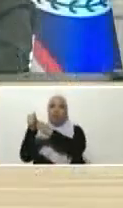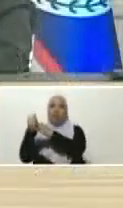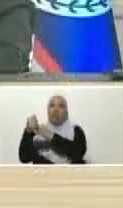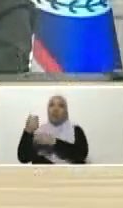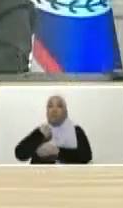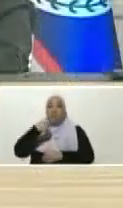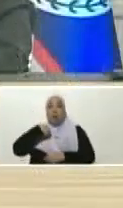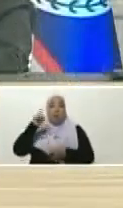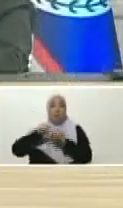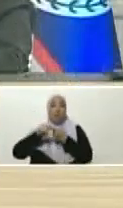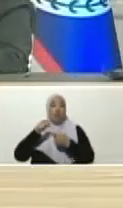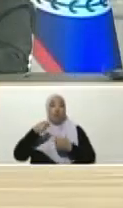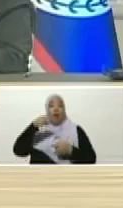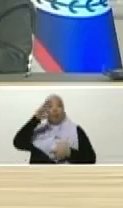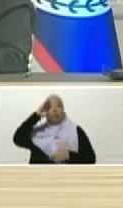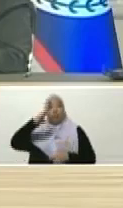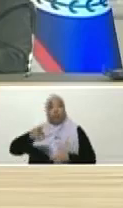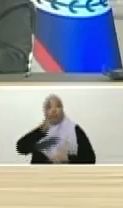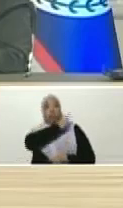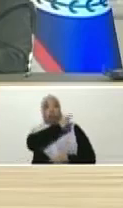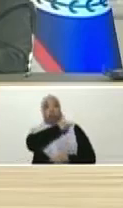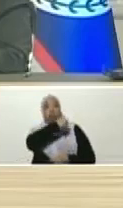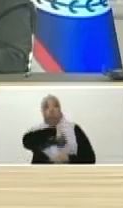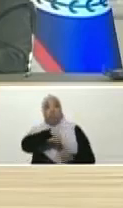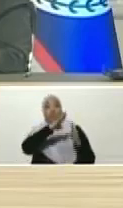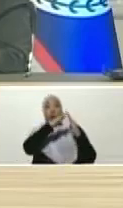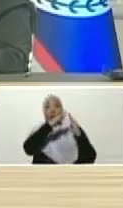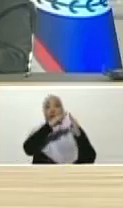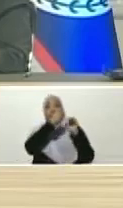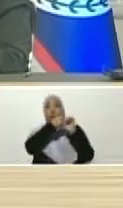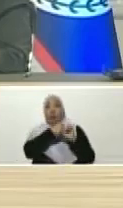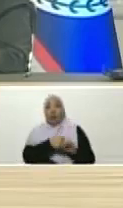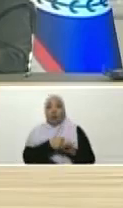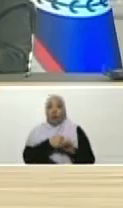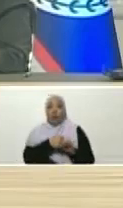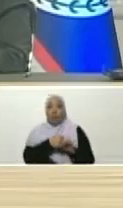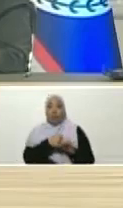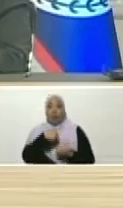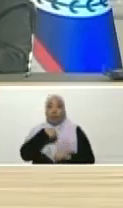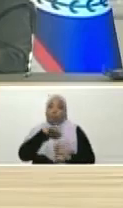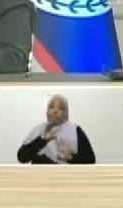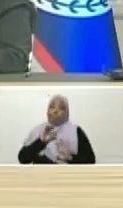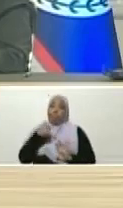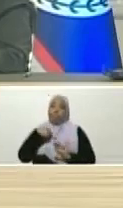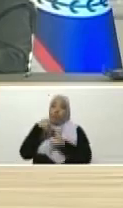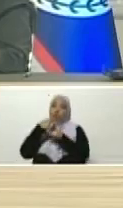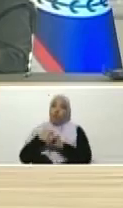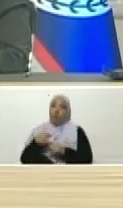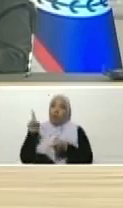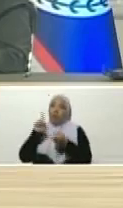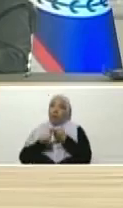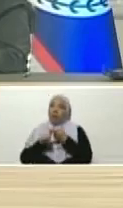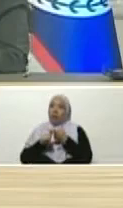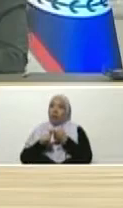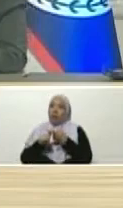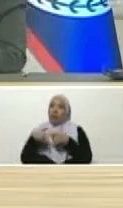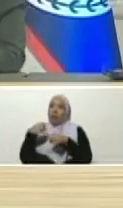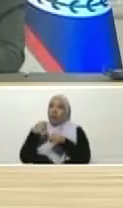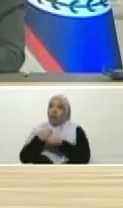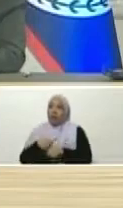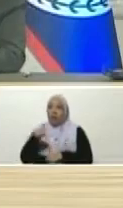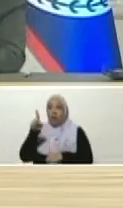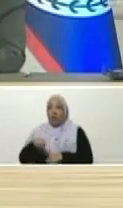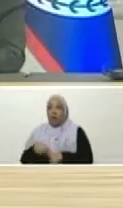que lo mismo acá, así que le esperamos a usted y Delcy, no te pongas celosa porque te esperamos a ti